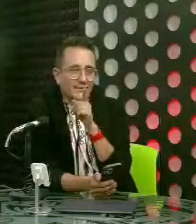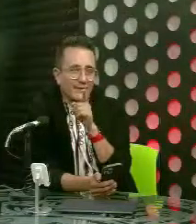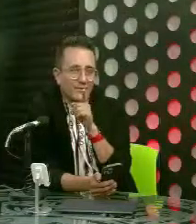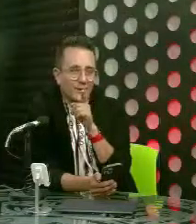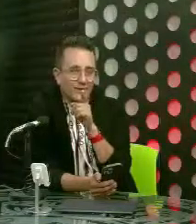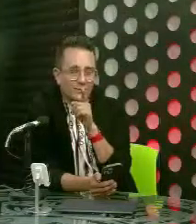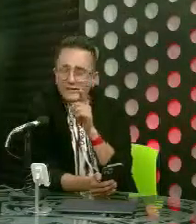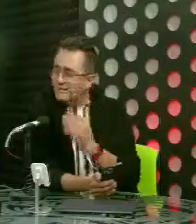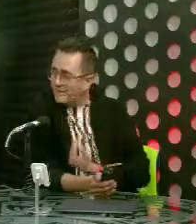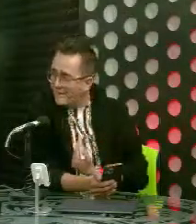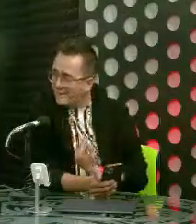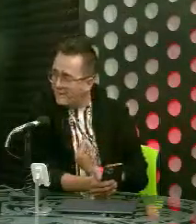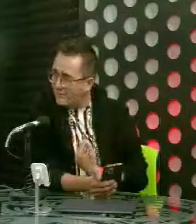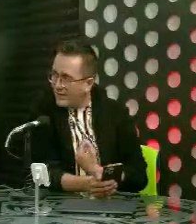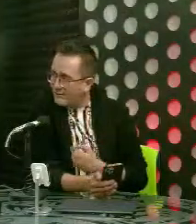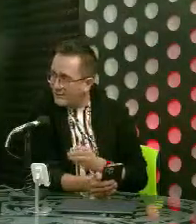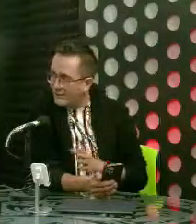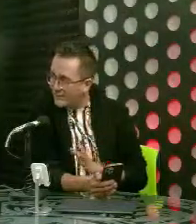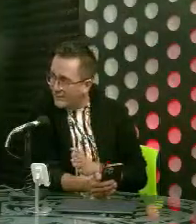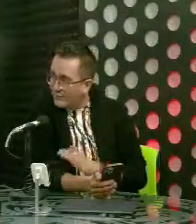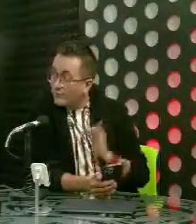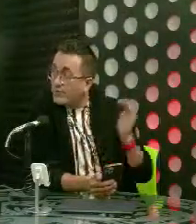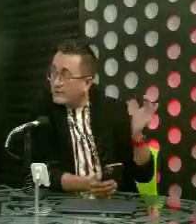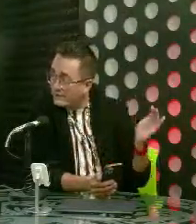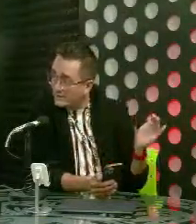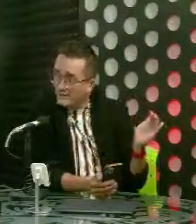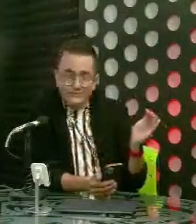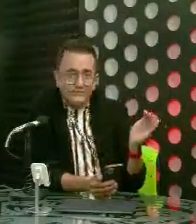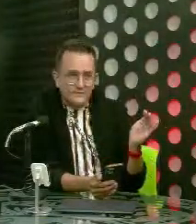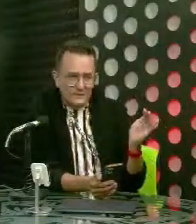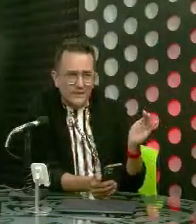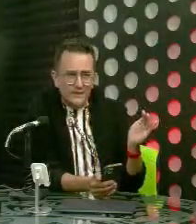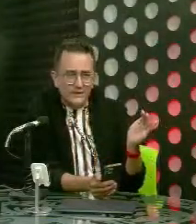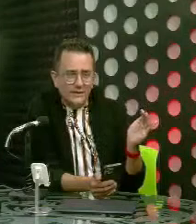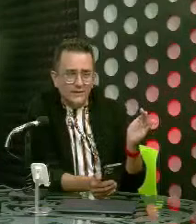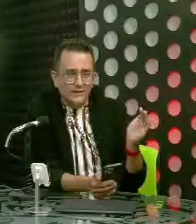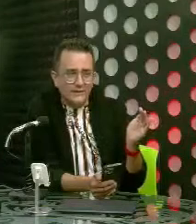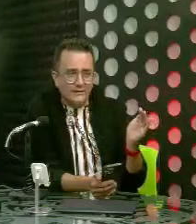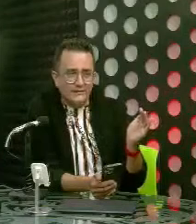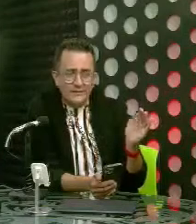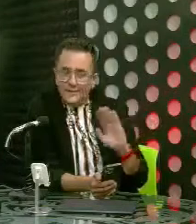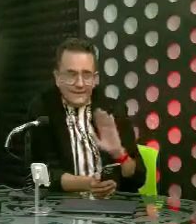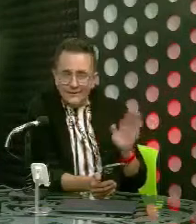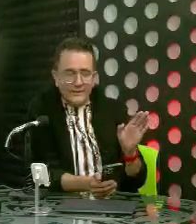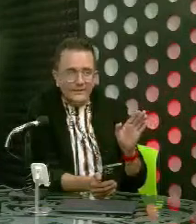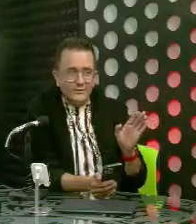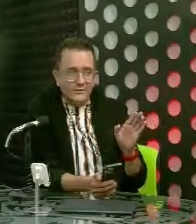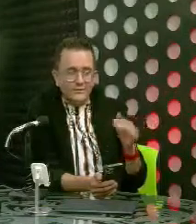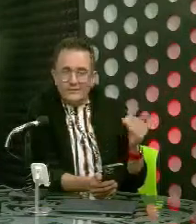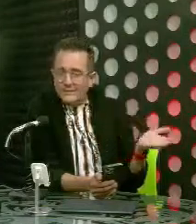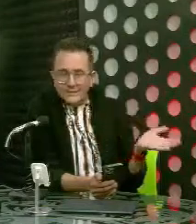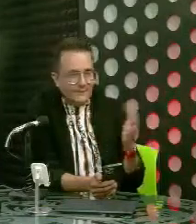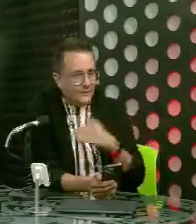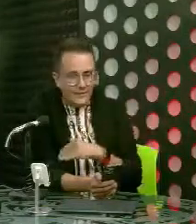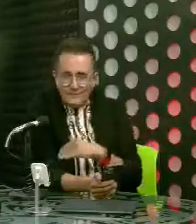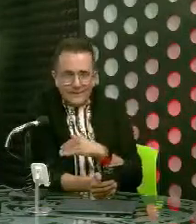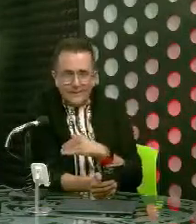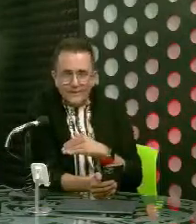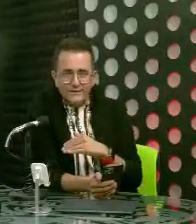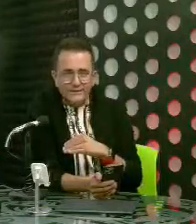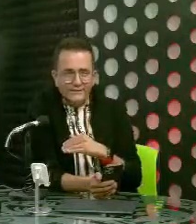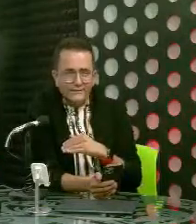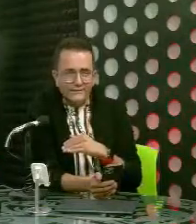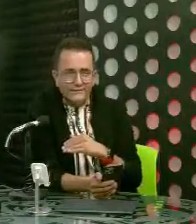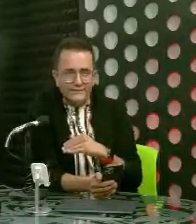porque te están dando derecho a tener papeles temporales para que puedas cruzar. Okay. ¿Sale? Me queda claro que en Estados Unidos te van a rebotar,